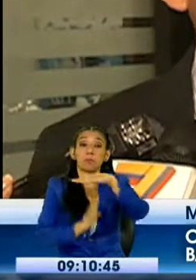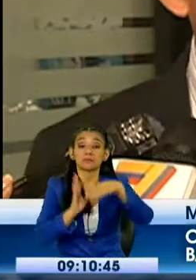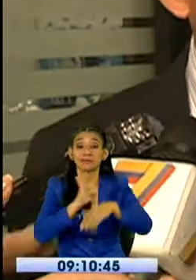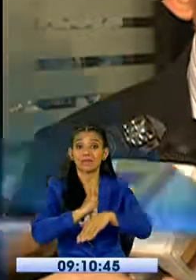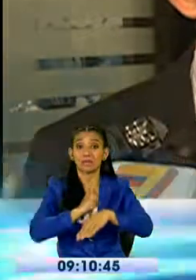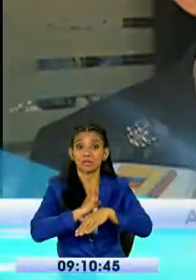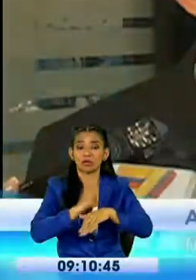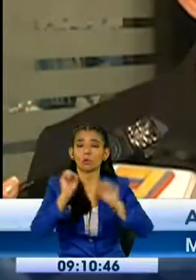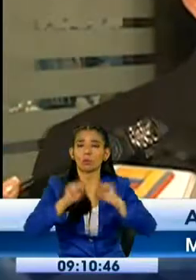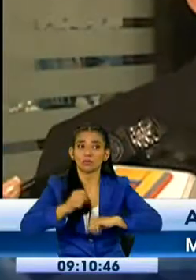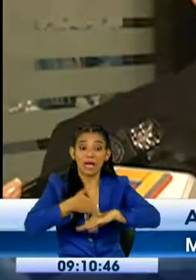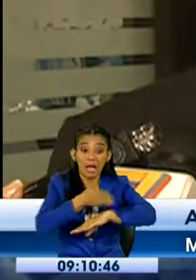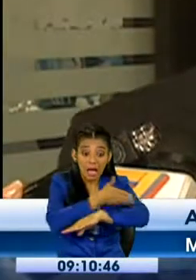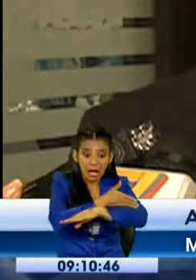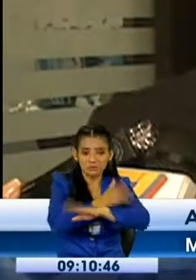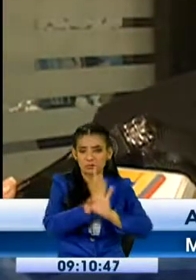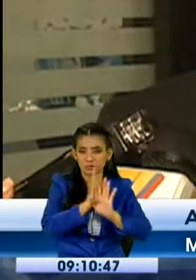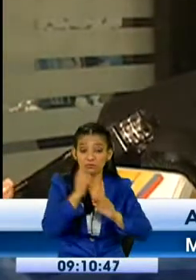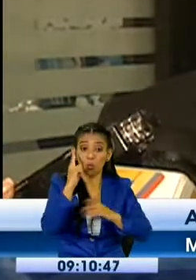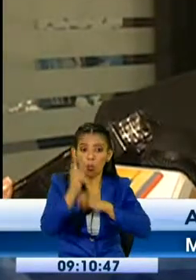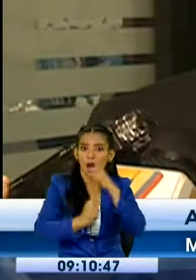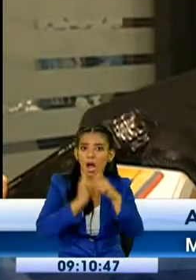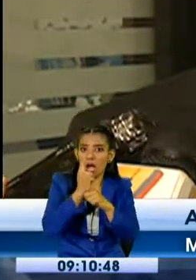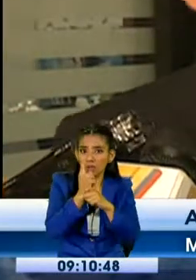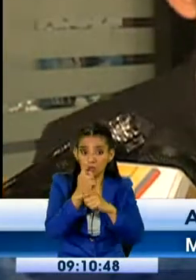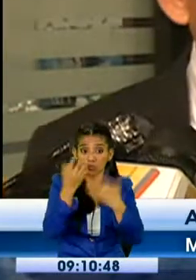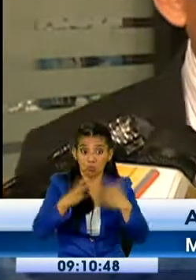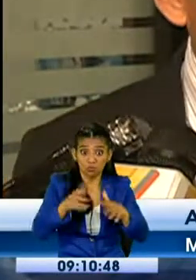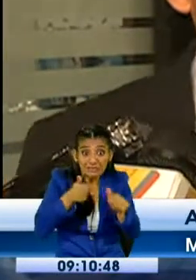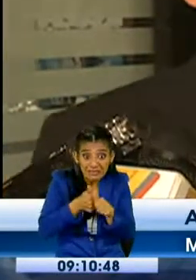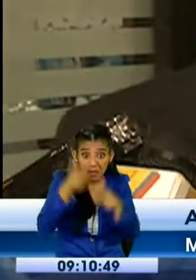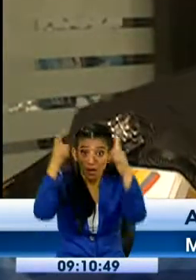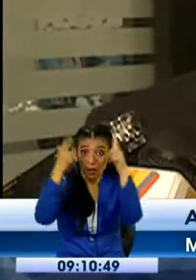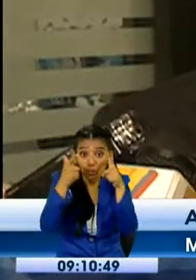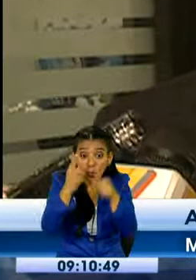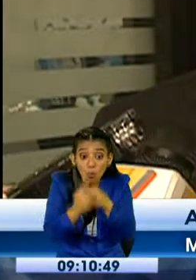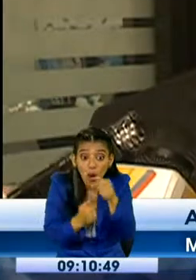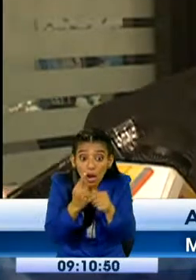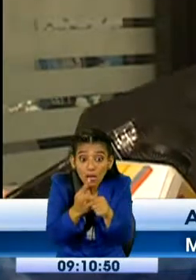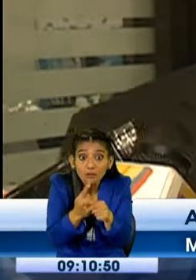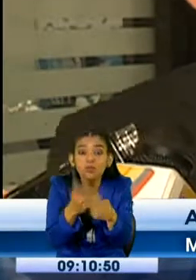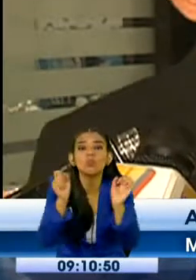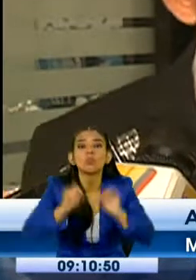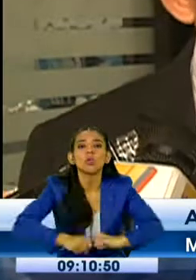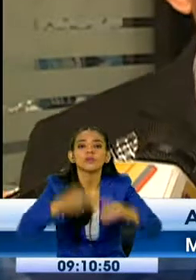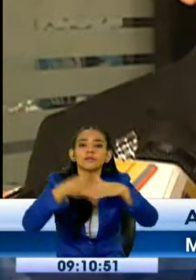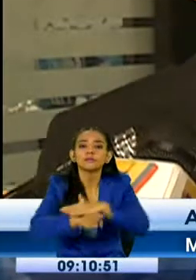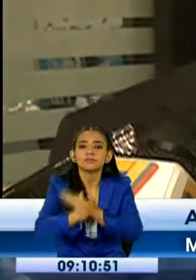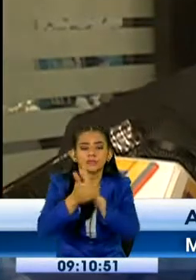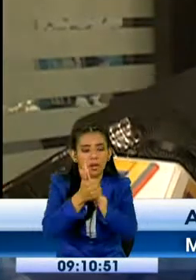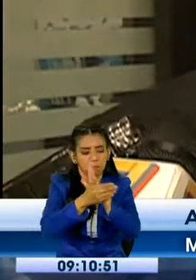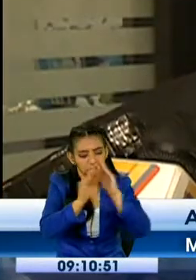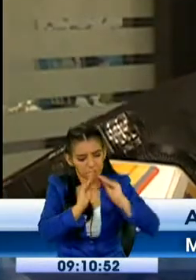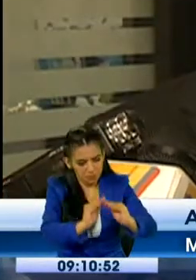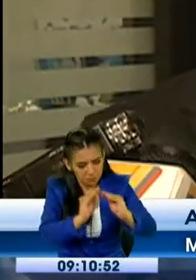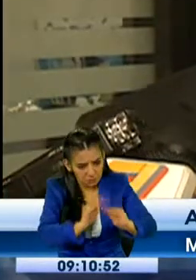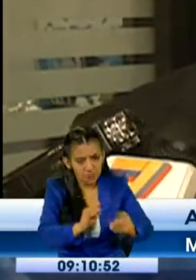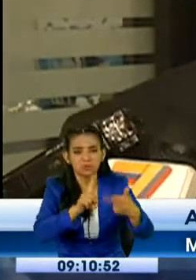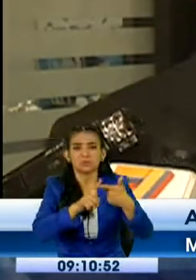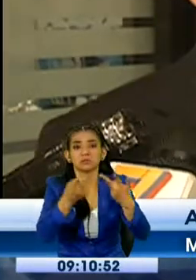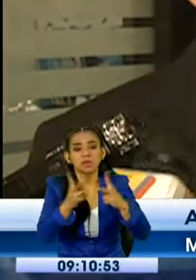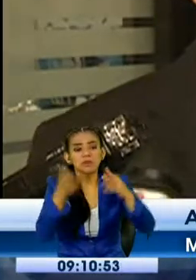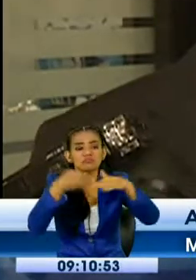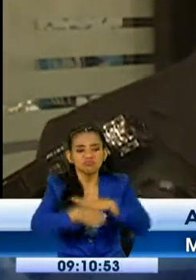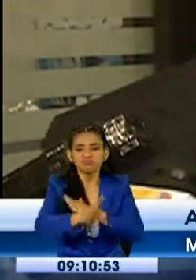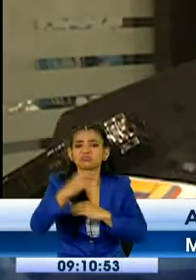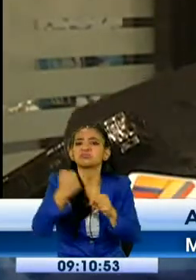un postbachillerato de un año que tiene como objetivo fundamental la capacitación y la